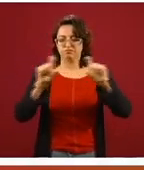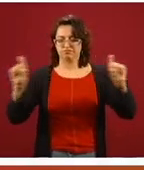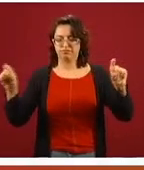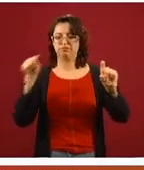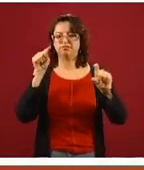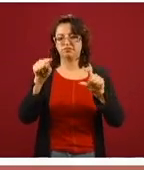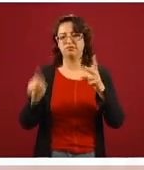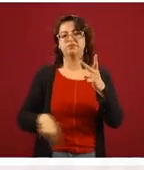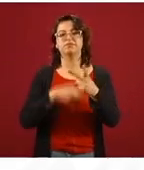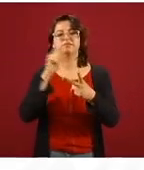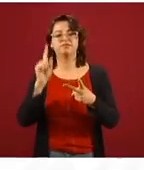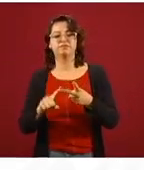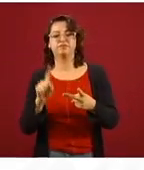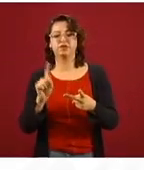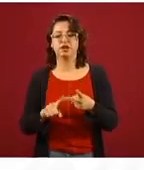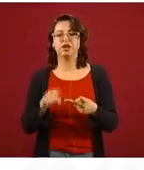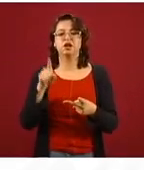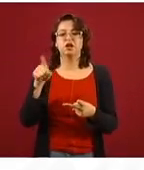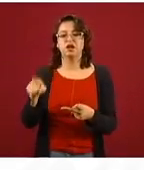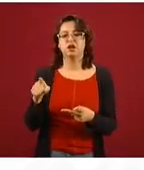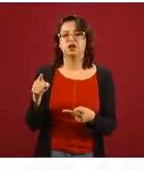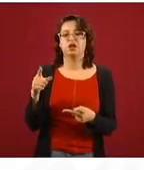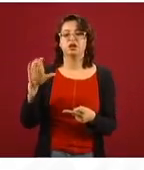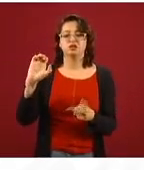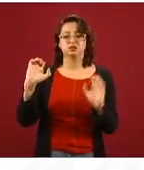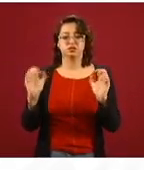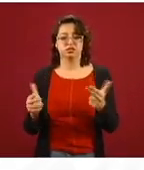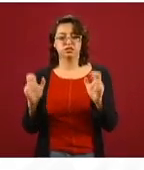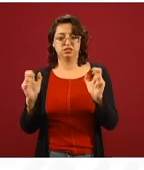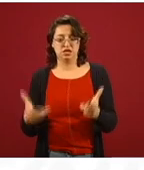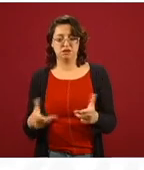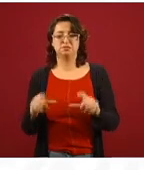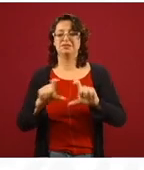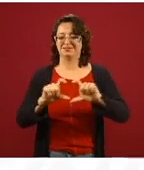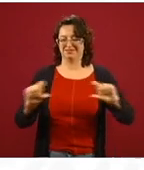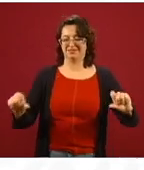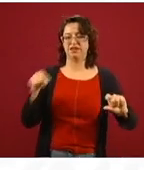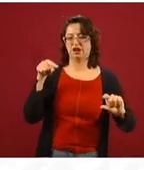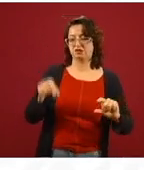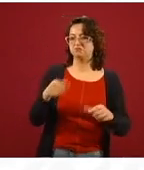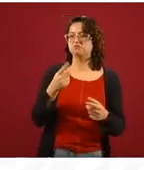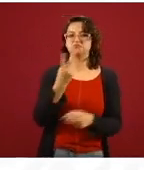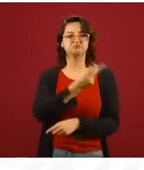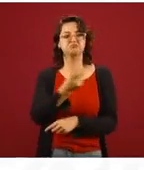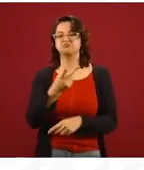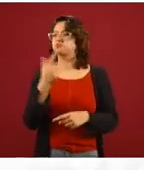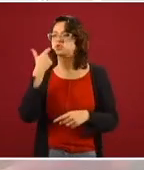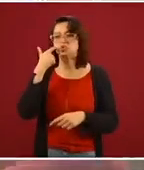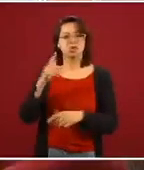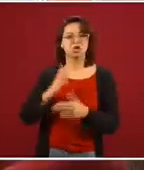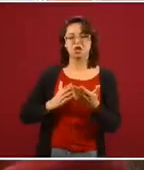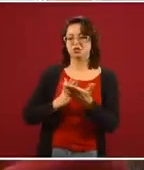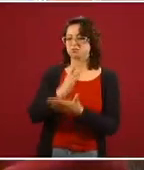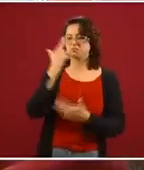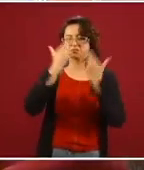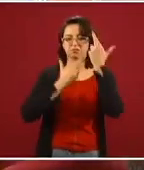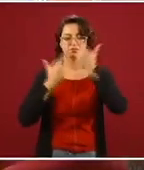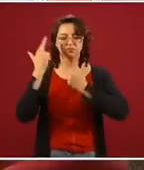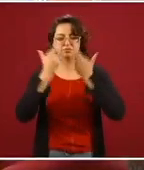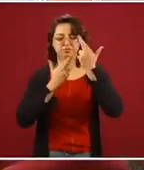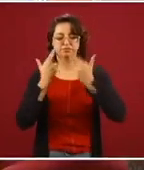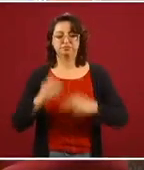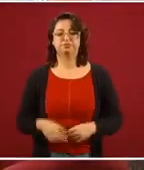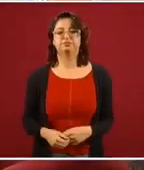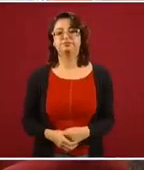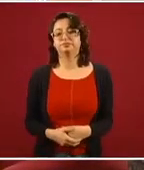y Servicio Morales Morales en Comitán de Domínguez, Chiapas, en el Libramiento Oriente. Y aquí